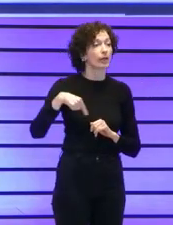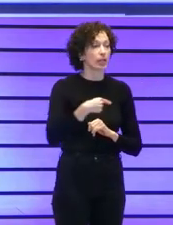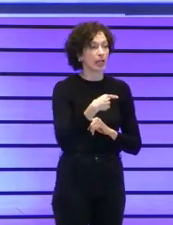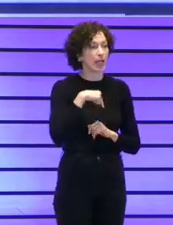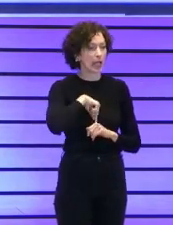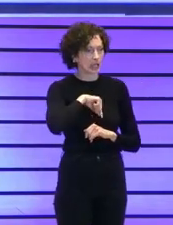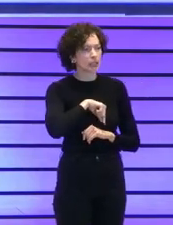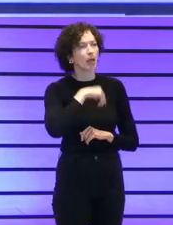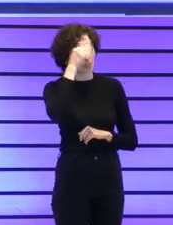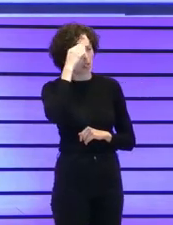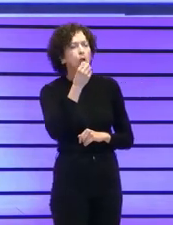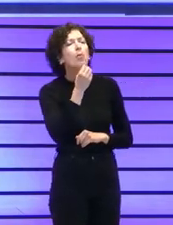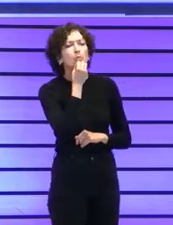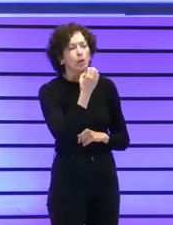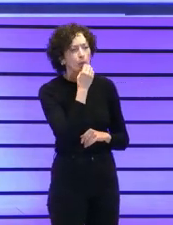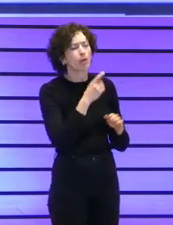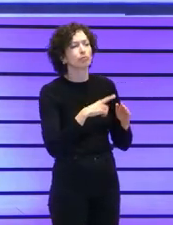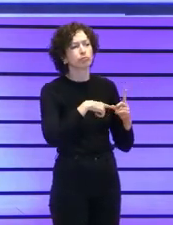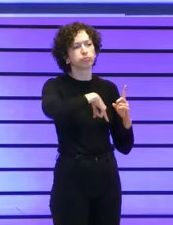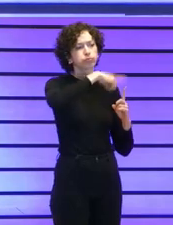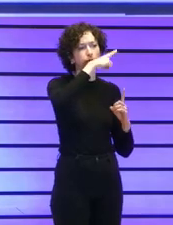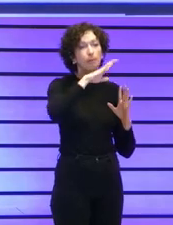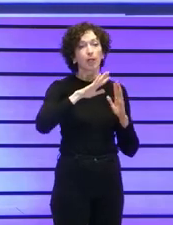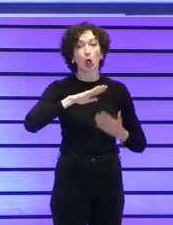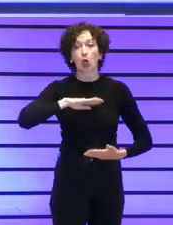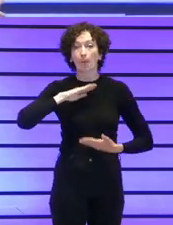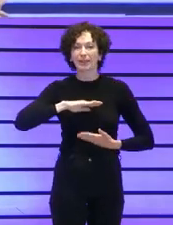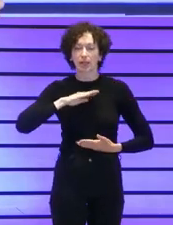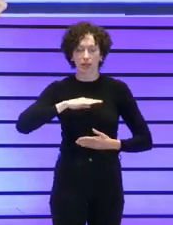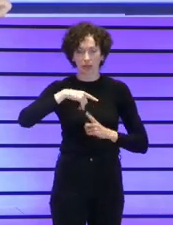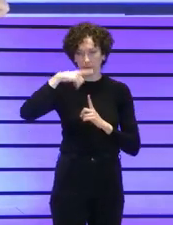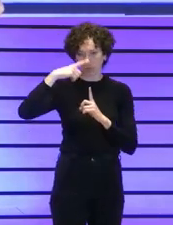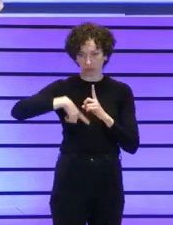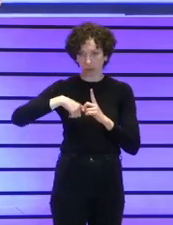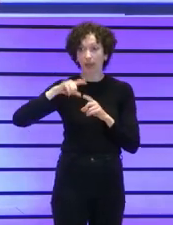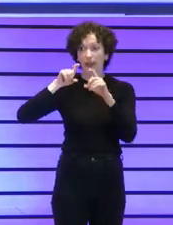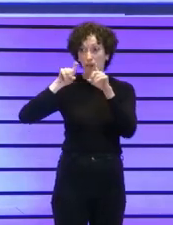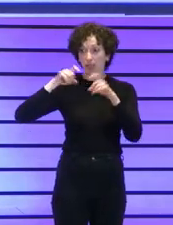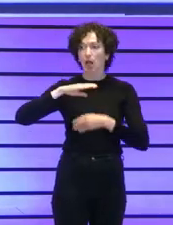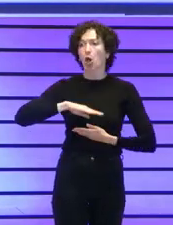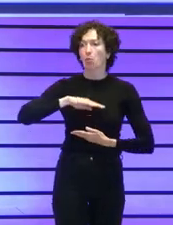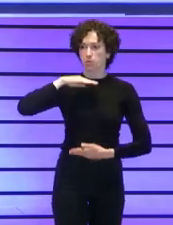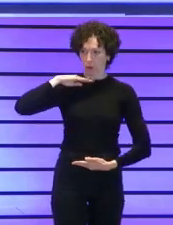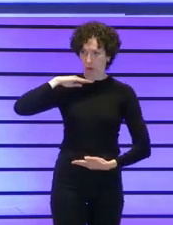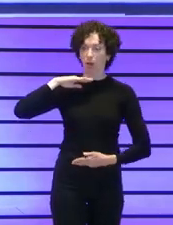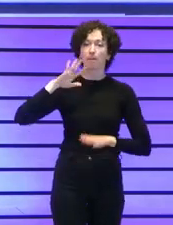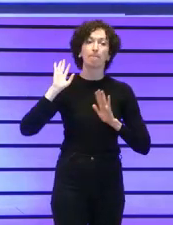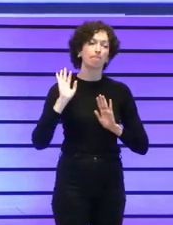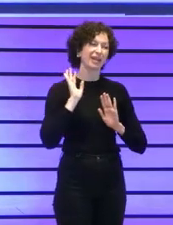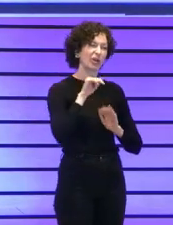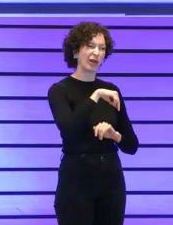ética, pero caen en competencia, y las empresas se disparan en competencia